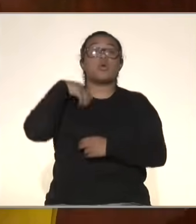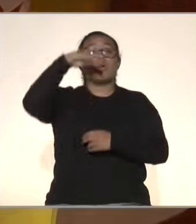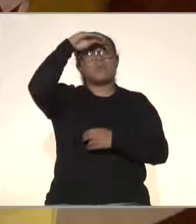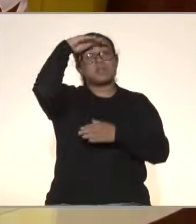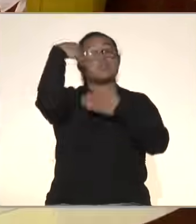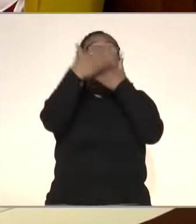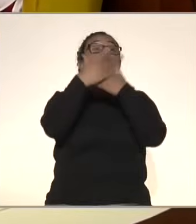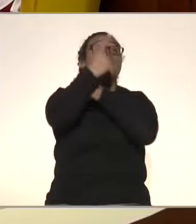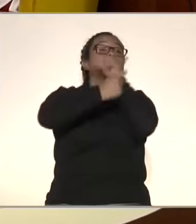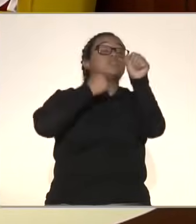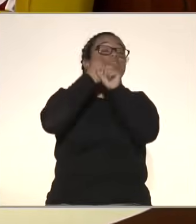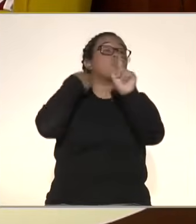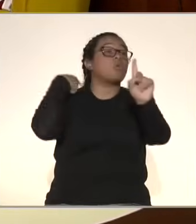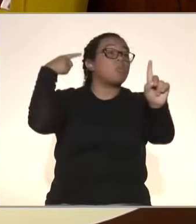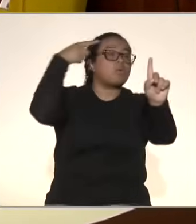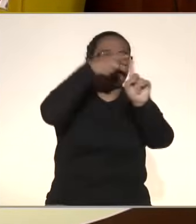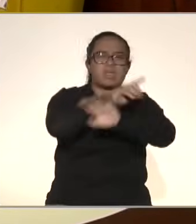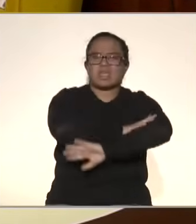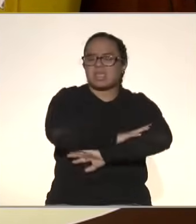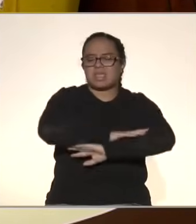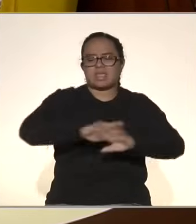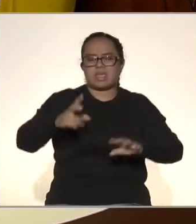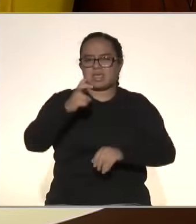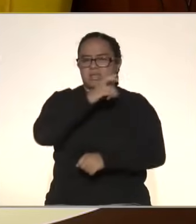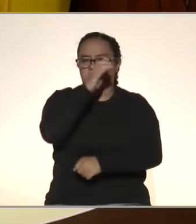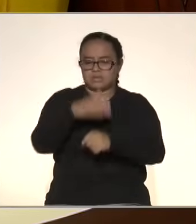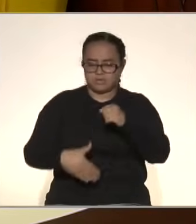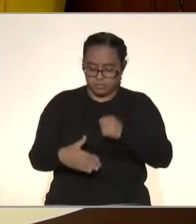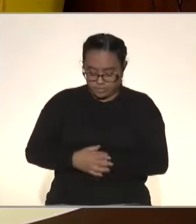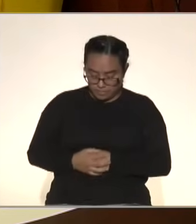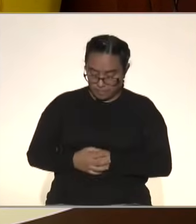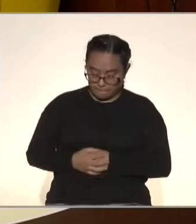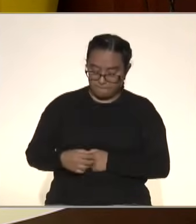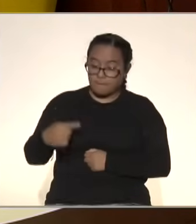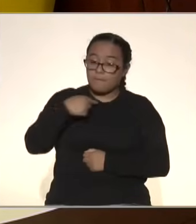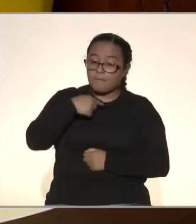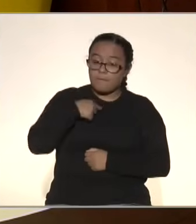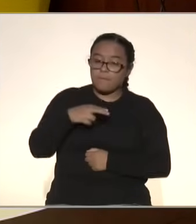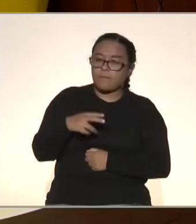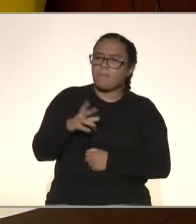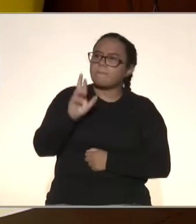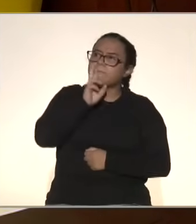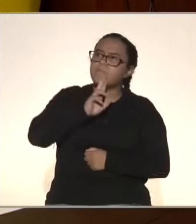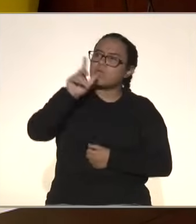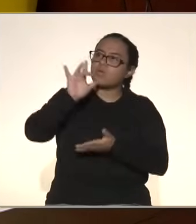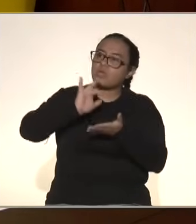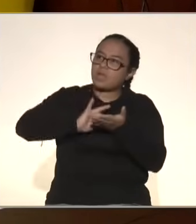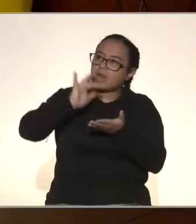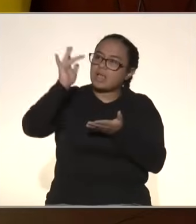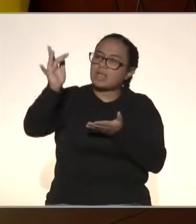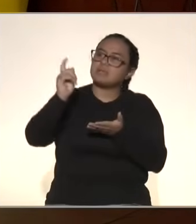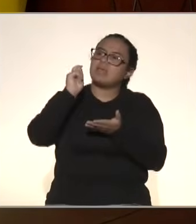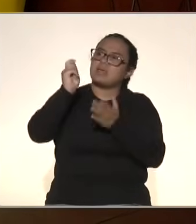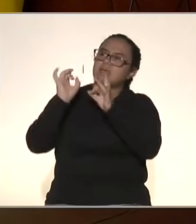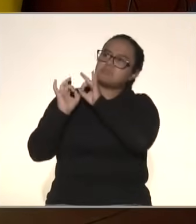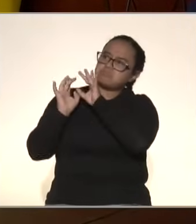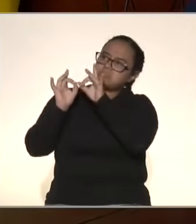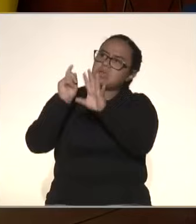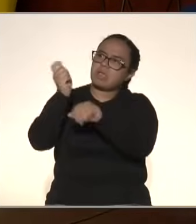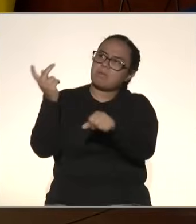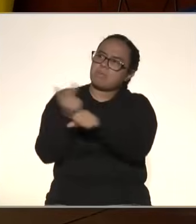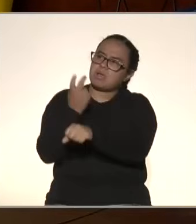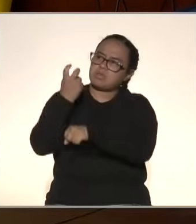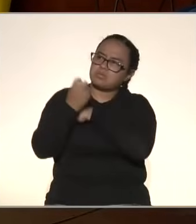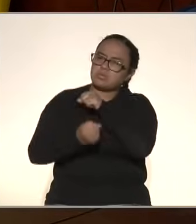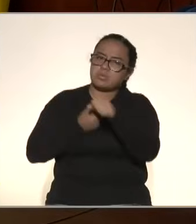para el año nuevo. Yo la verdad no. Yo creo que eso... Yo no lo hago. Yo agradezco. O sea, agradezco lo que sucedió en el año y